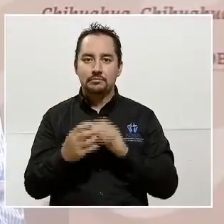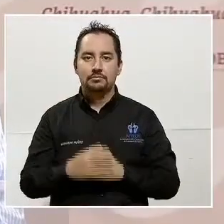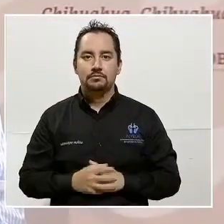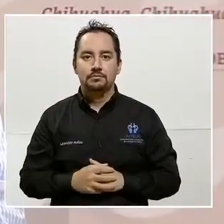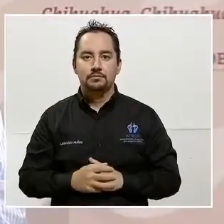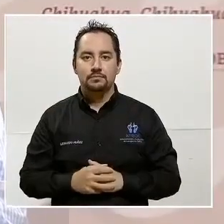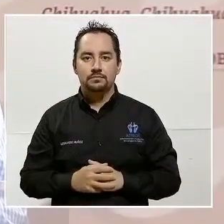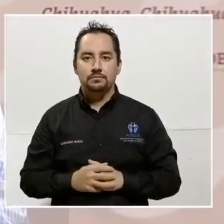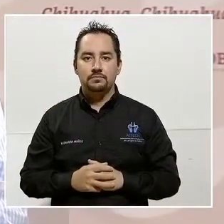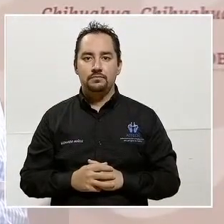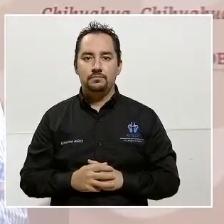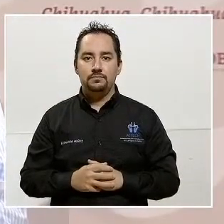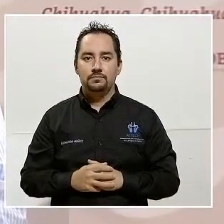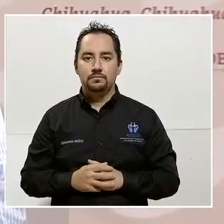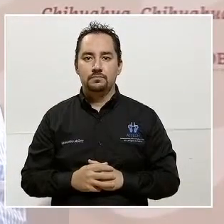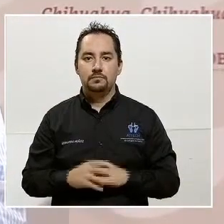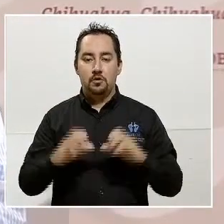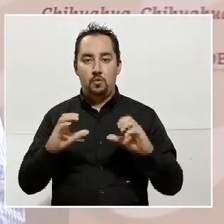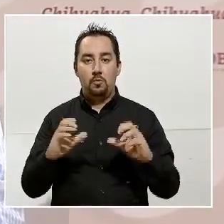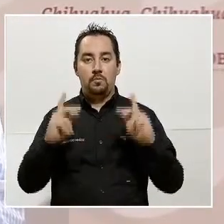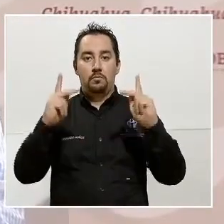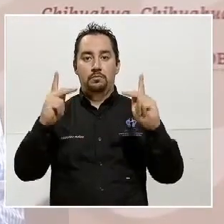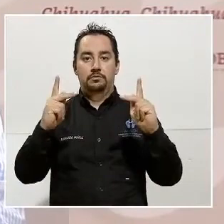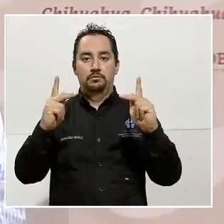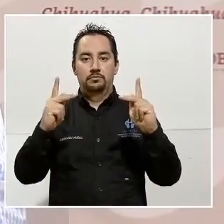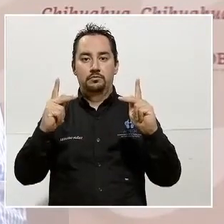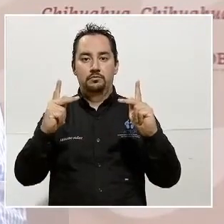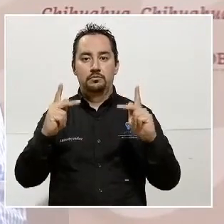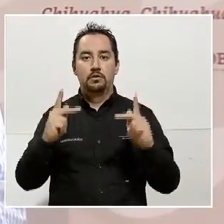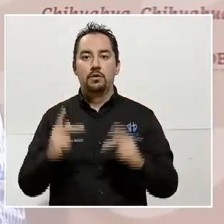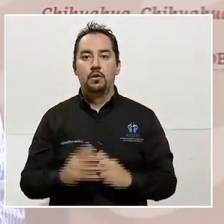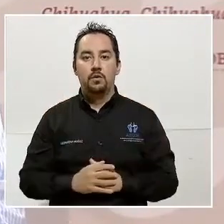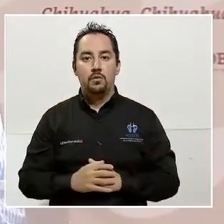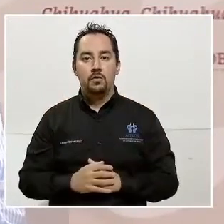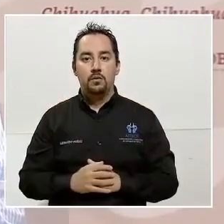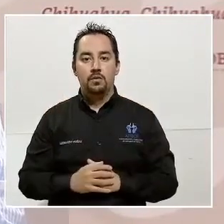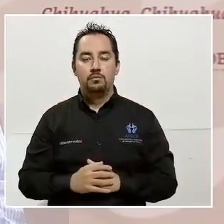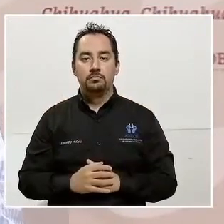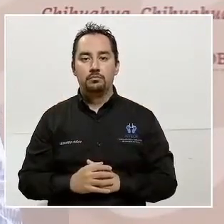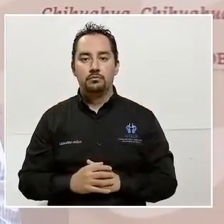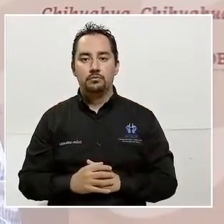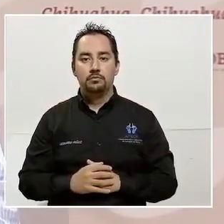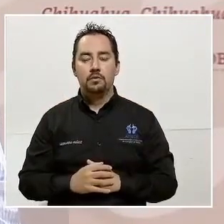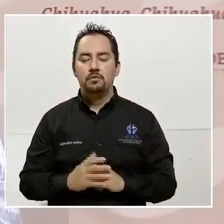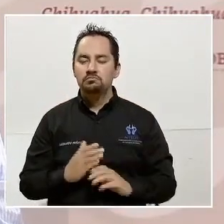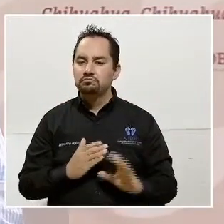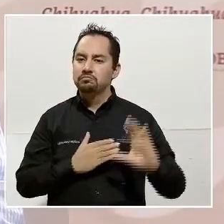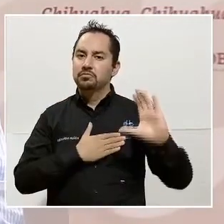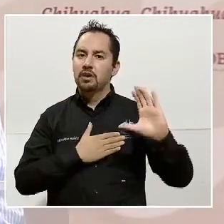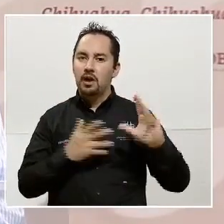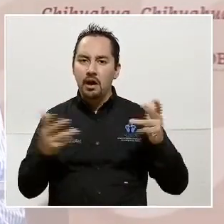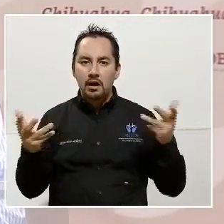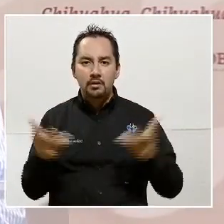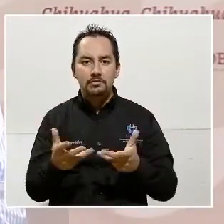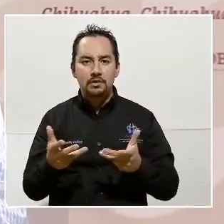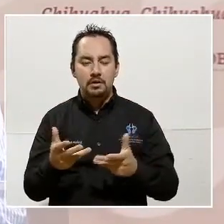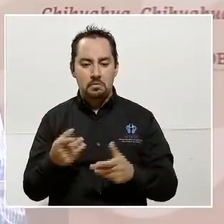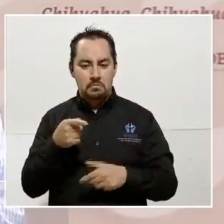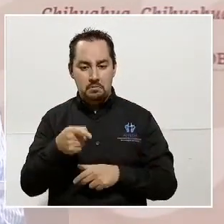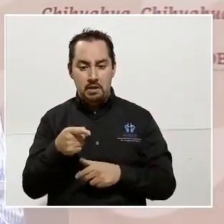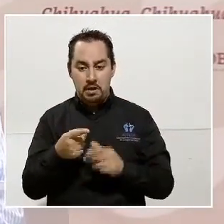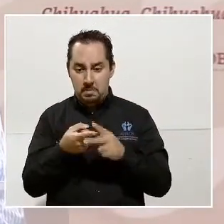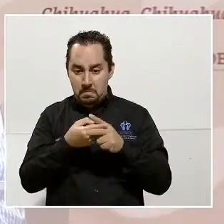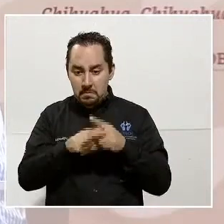quiebre, de compromiso de garantías de no repetición y el florecimiento de una cultura